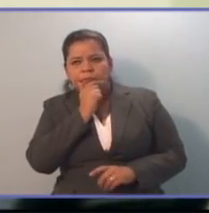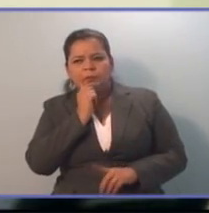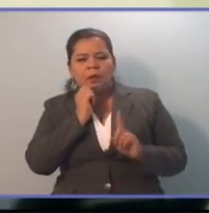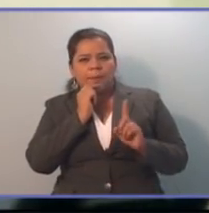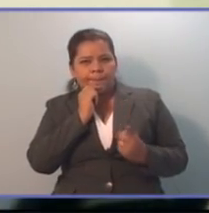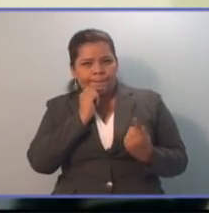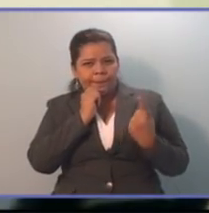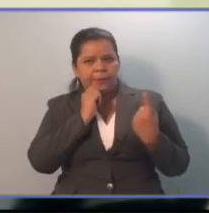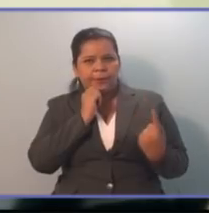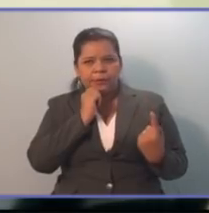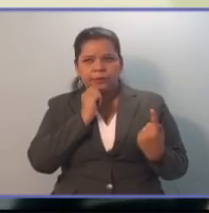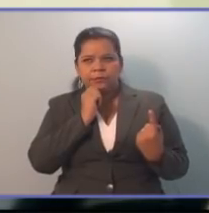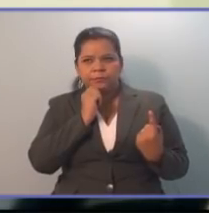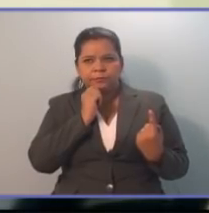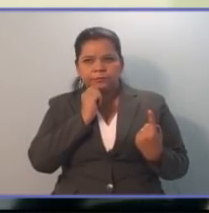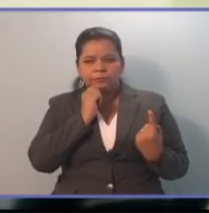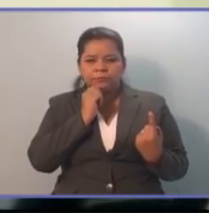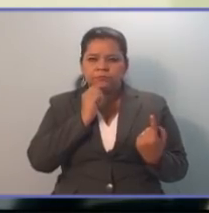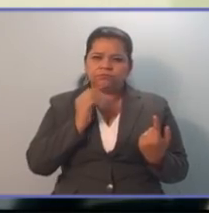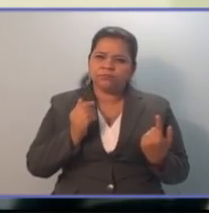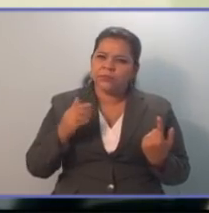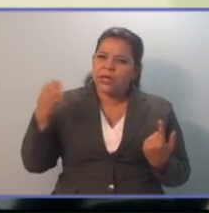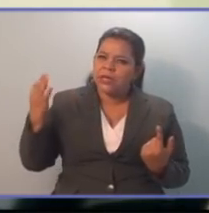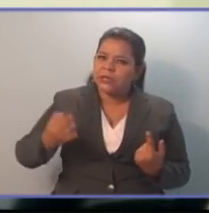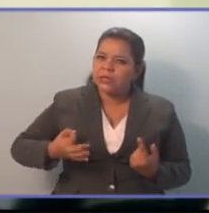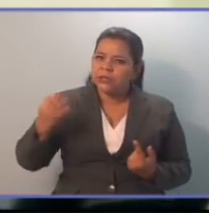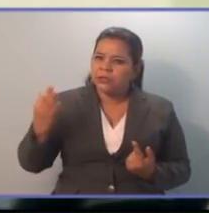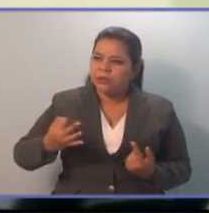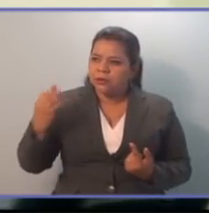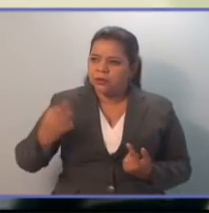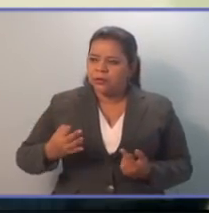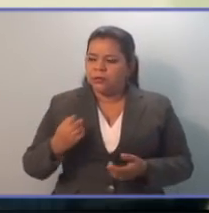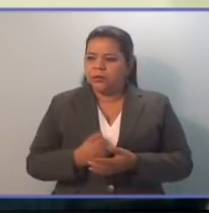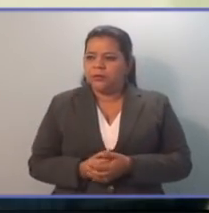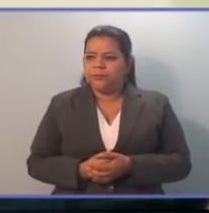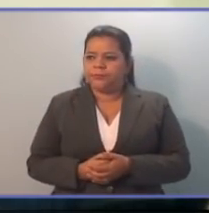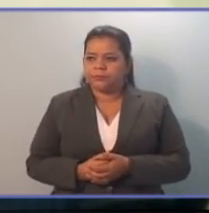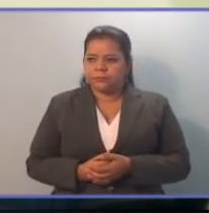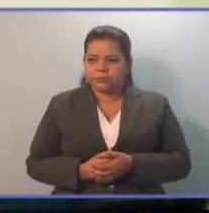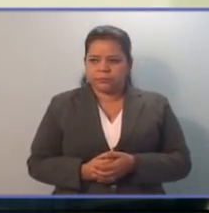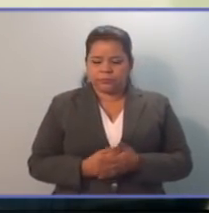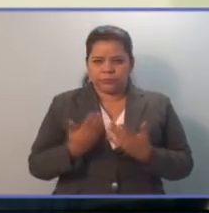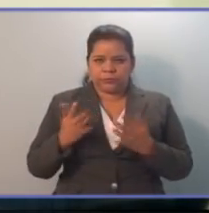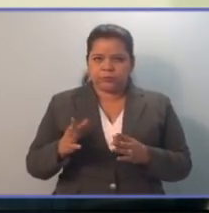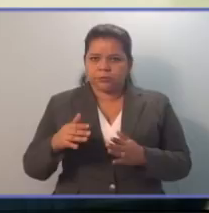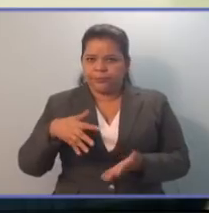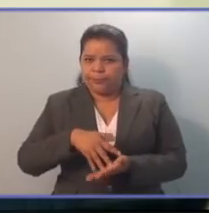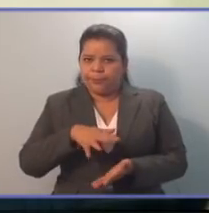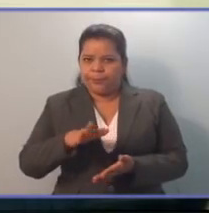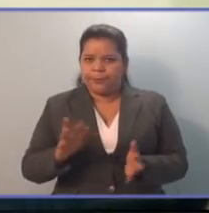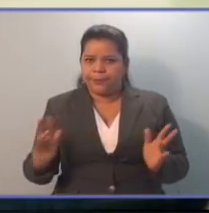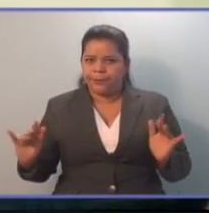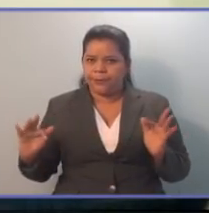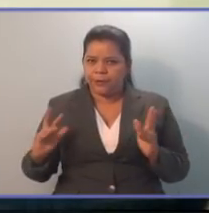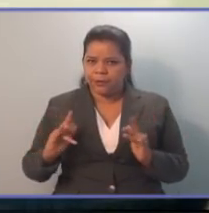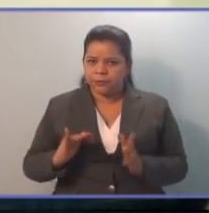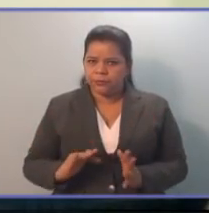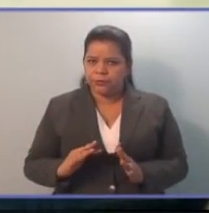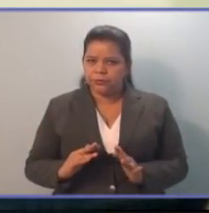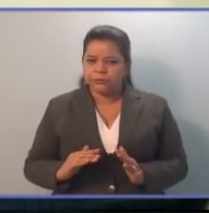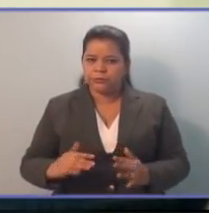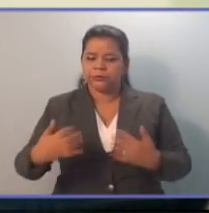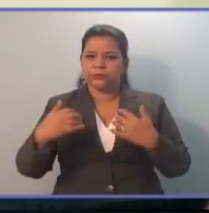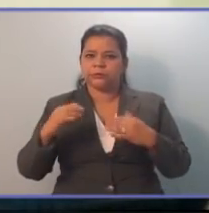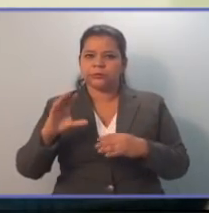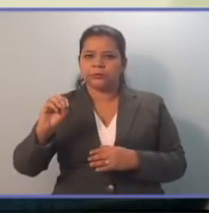es si deberían ser públicas las sesiones de la Corte Plena y